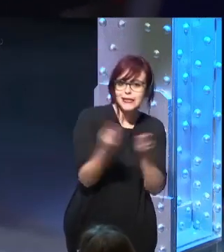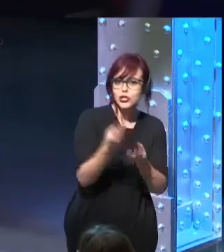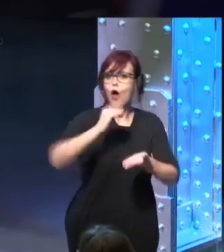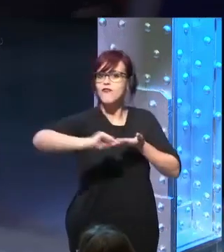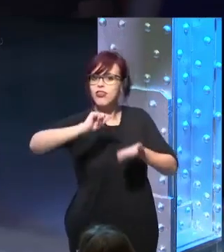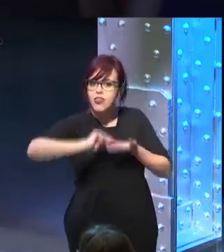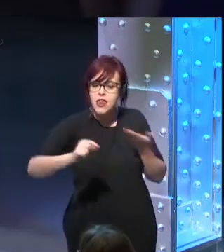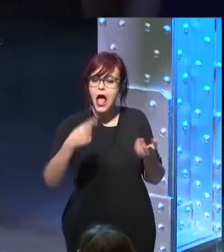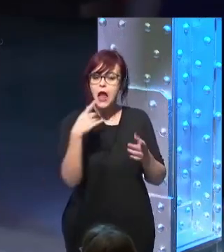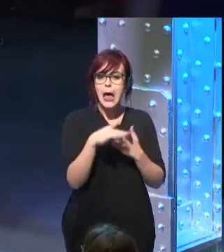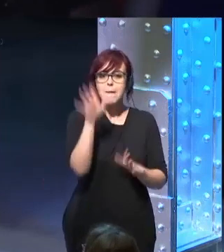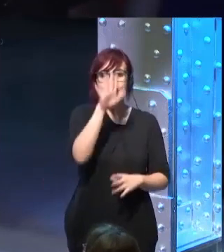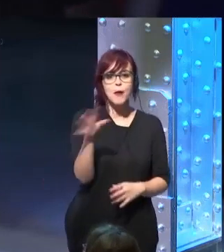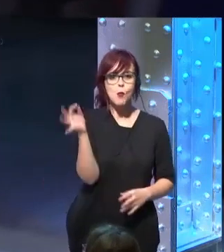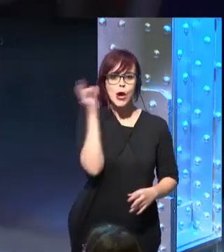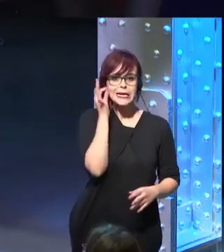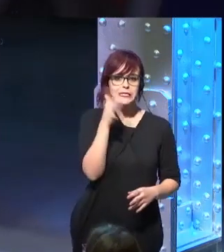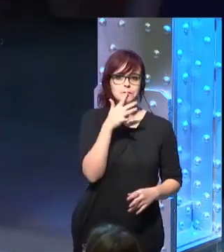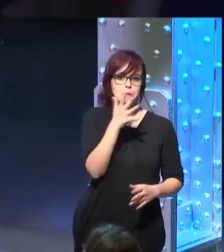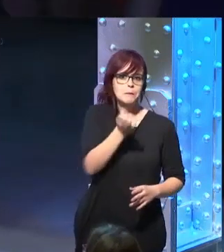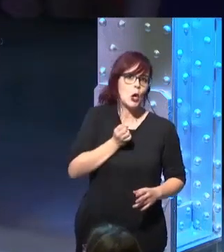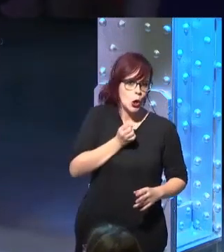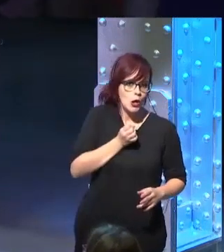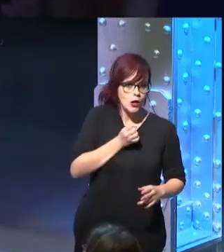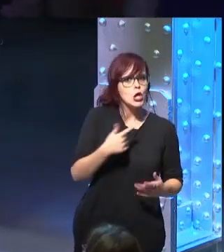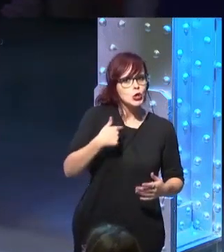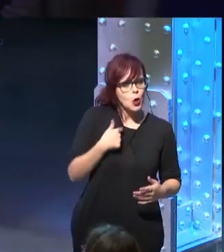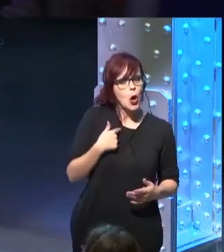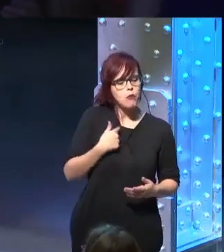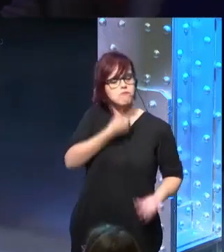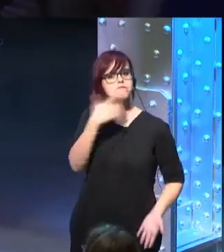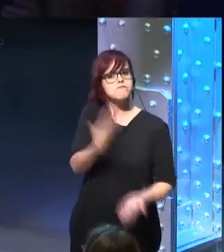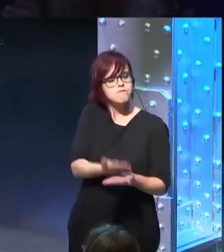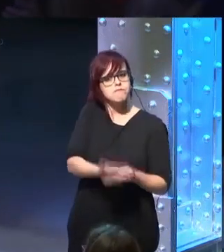he dedicado horas de mi vida a discutir con mis amigas cómo